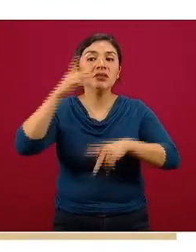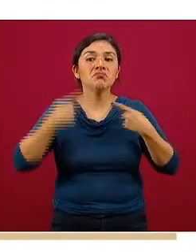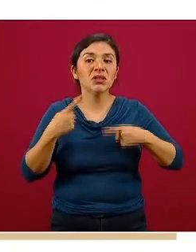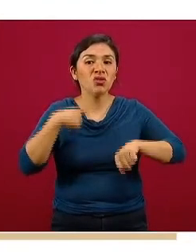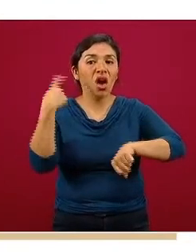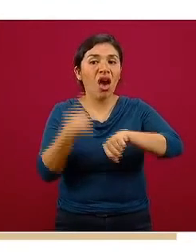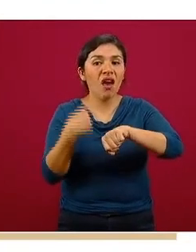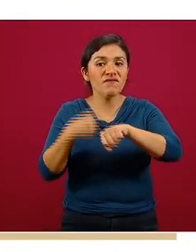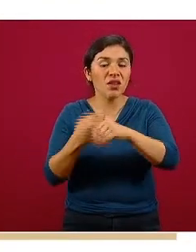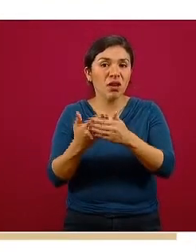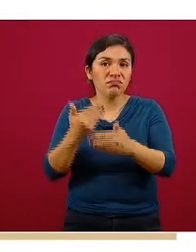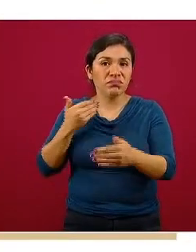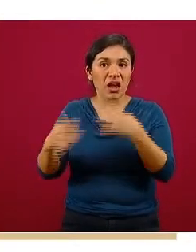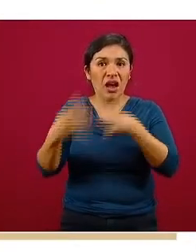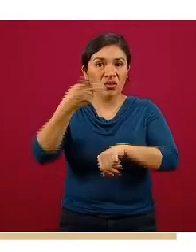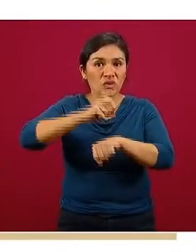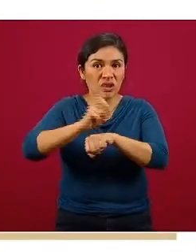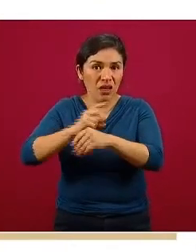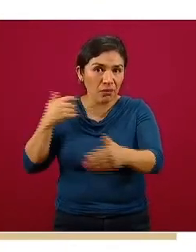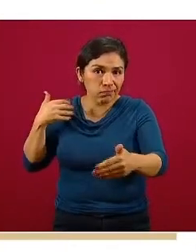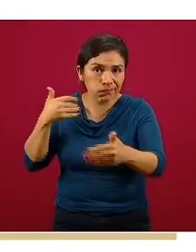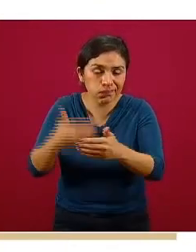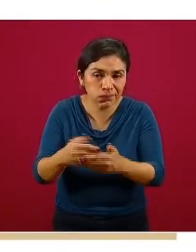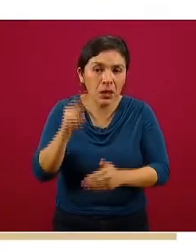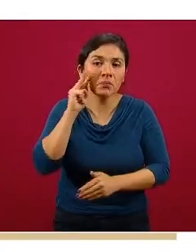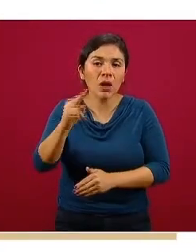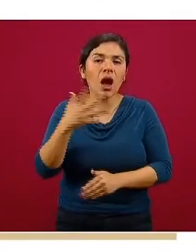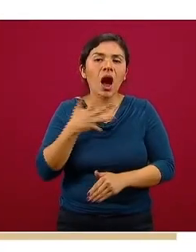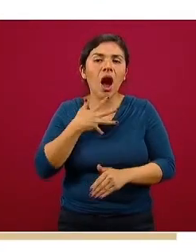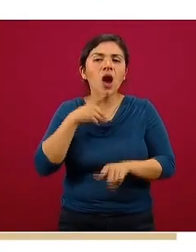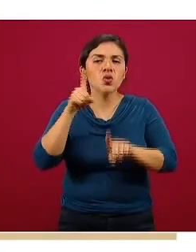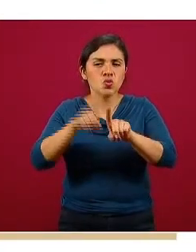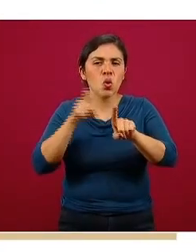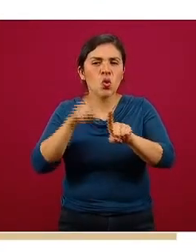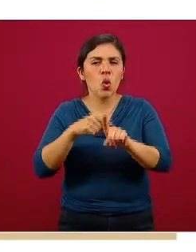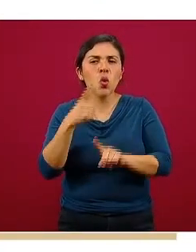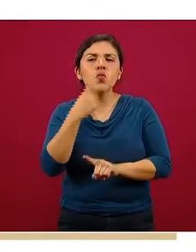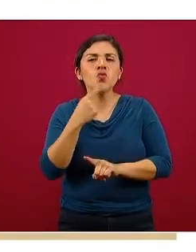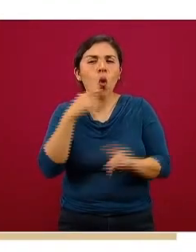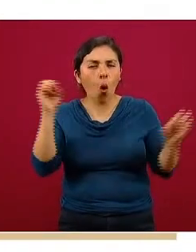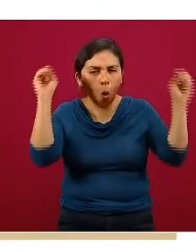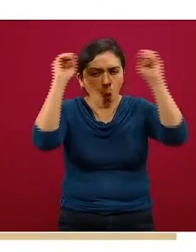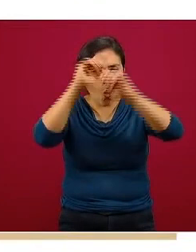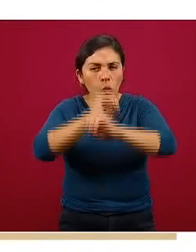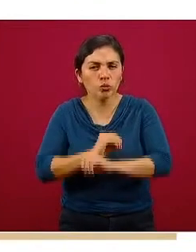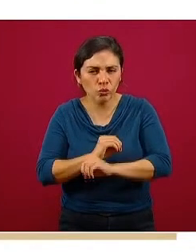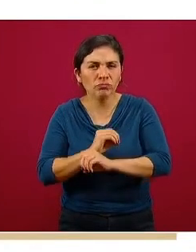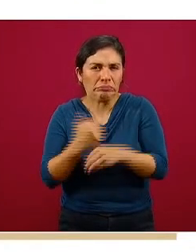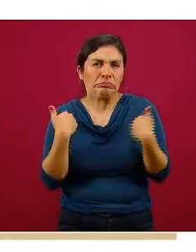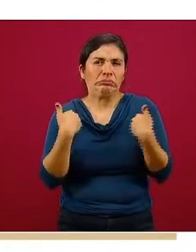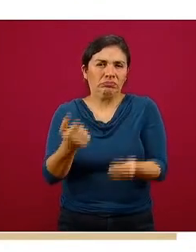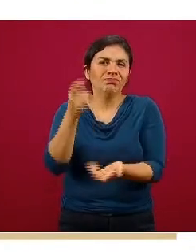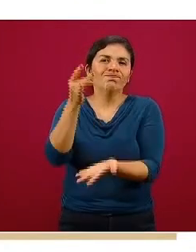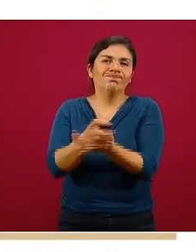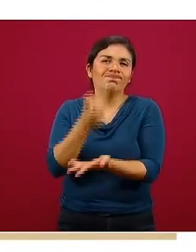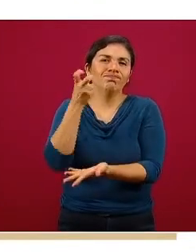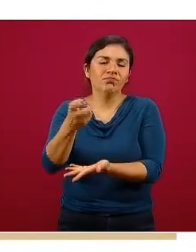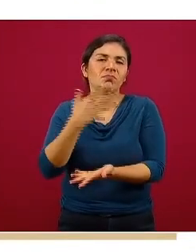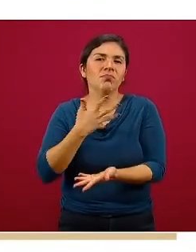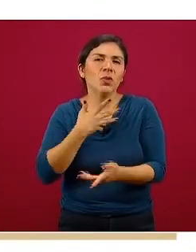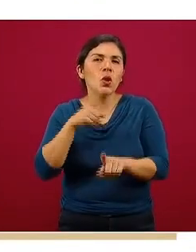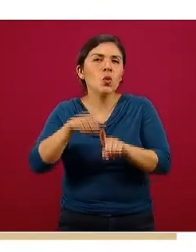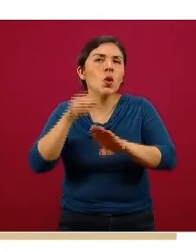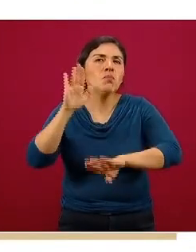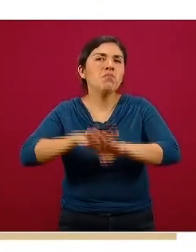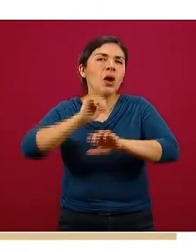últimos 14 días, y los podemos ver representados en ese color oscuro que se diferencia de entidades que tienen colores